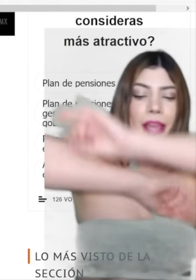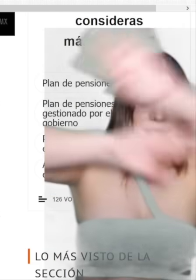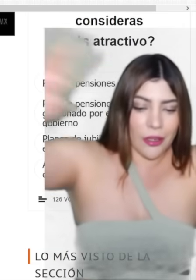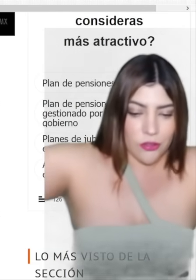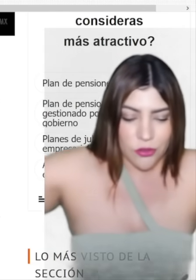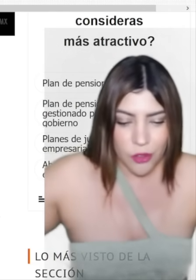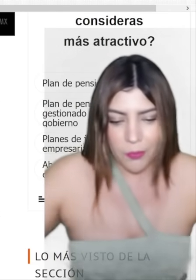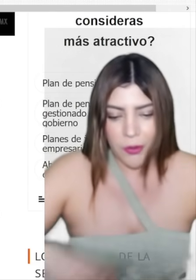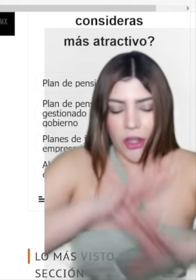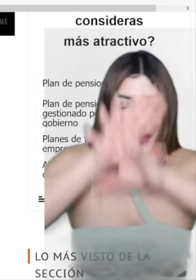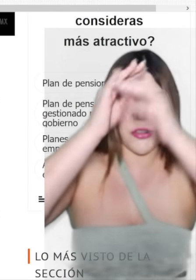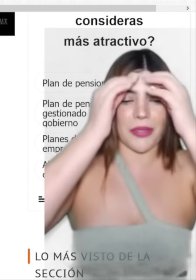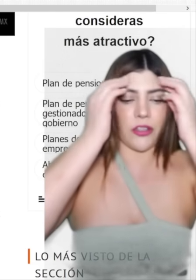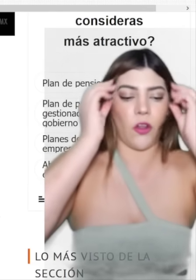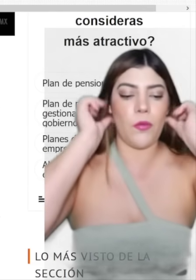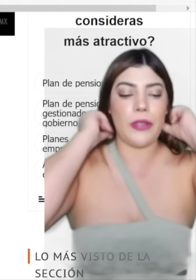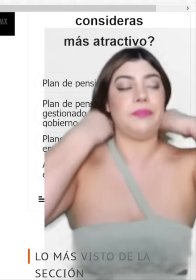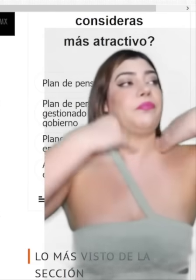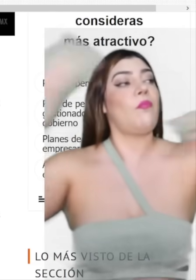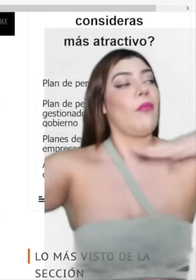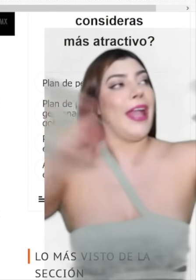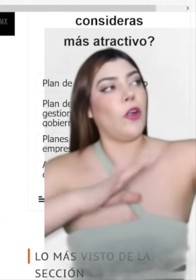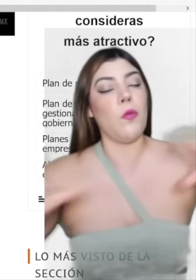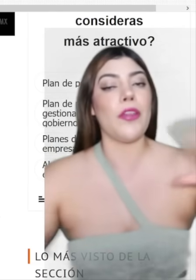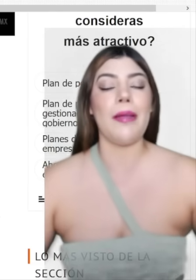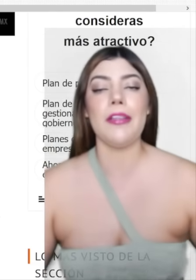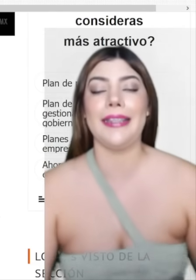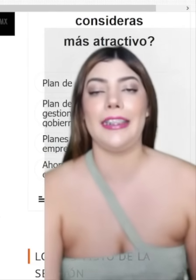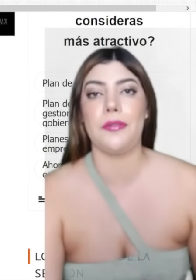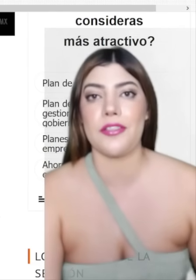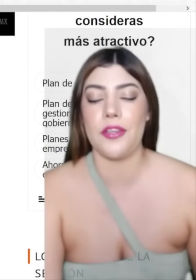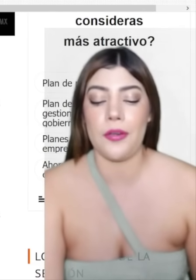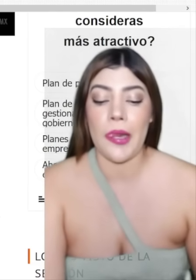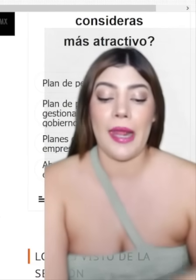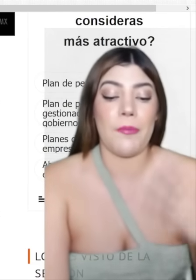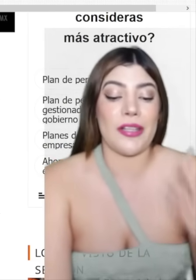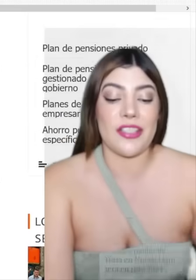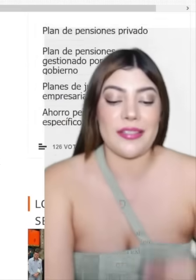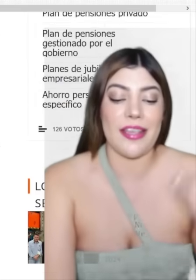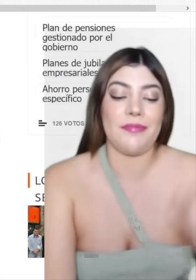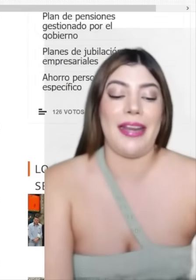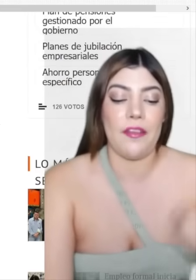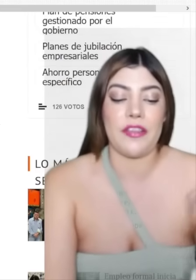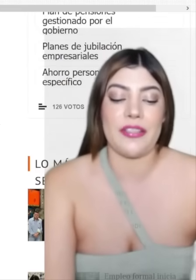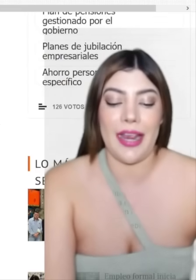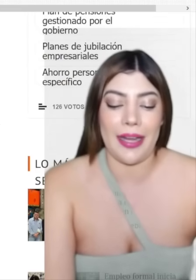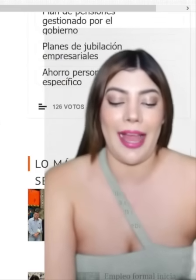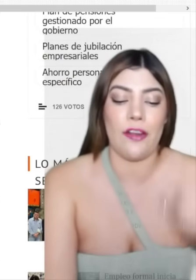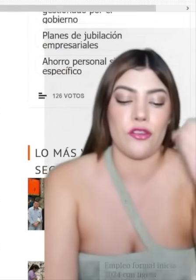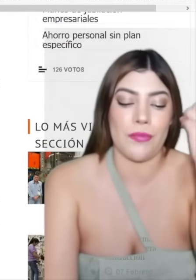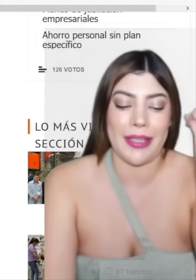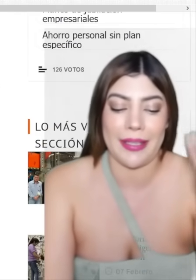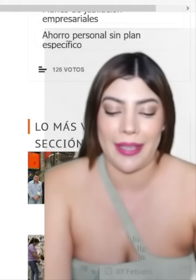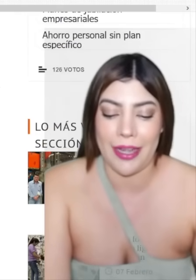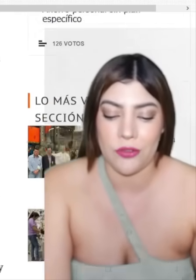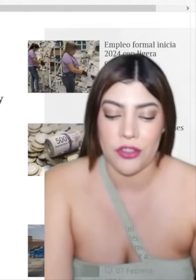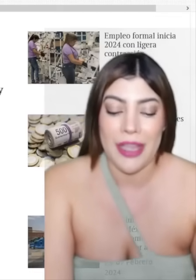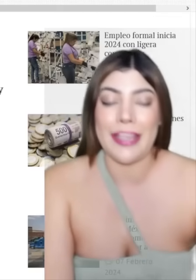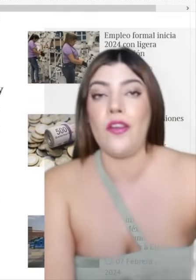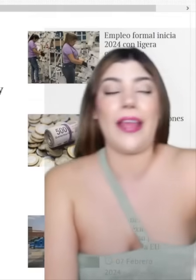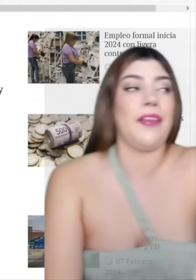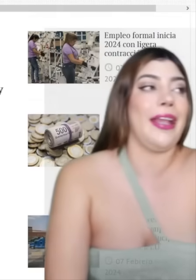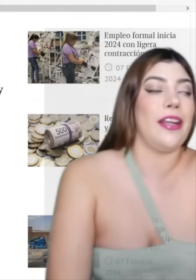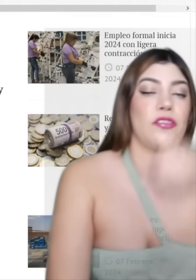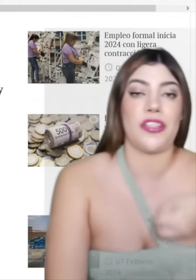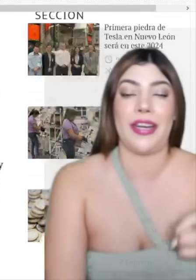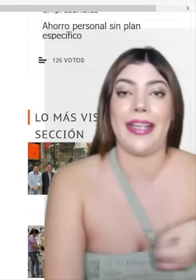deshaciéndolo, que no es un monopolio, vamos viendo cómo acomodamos la situación, pero el chiste es beneficiar a los mexicanos y